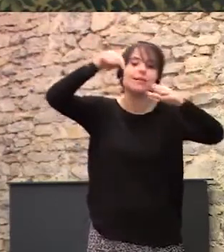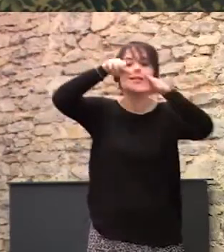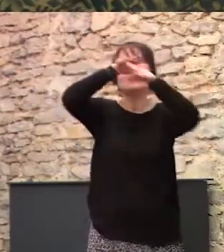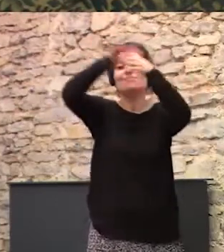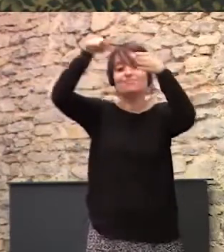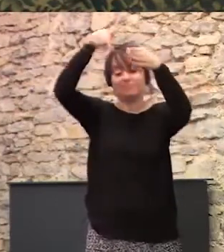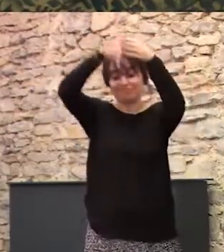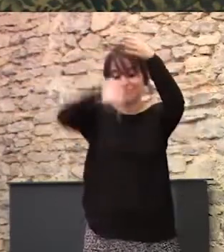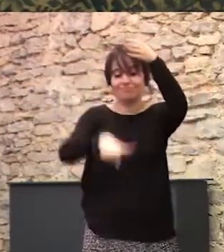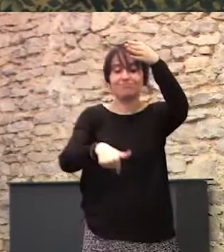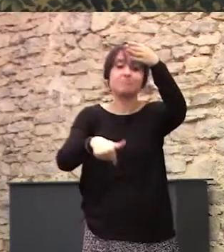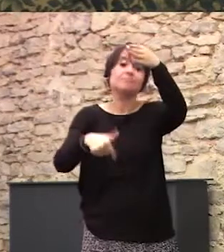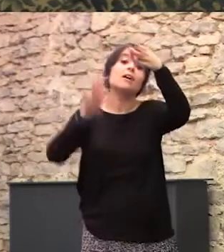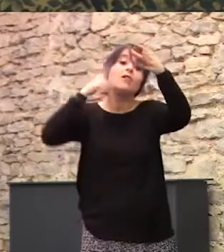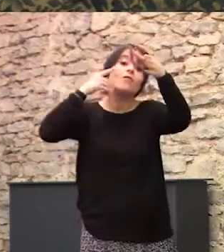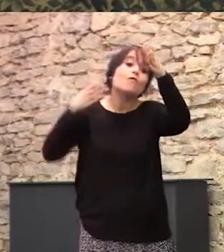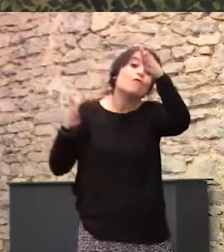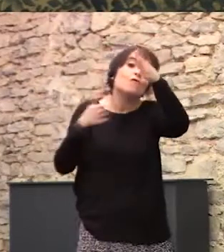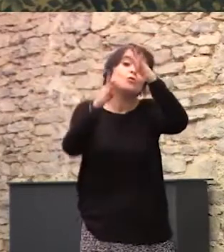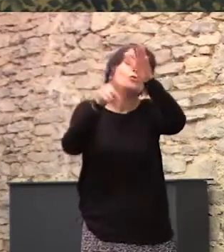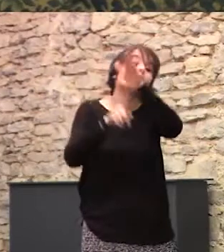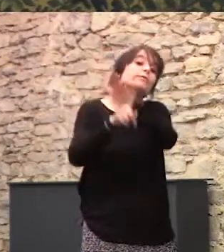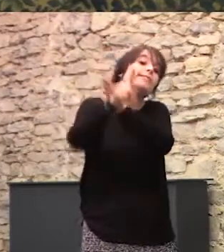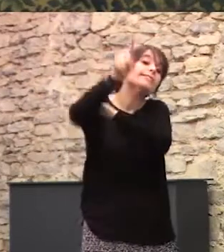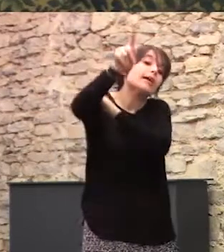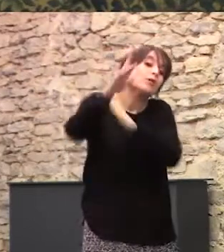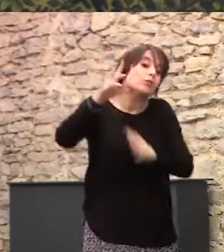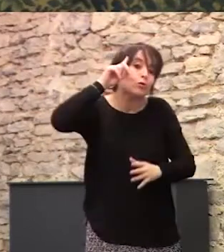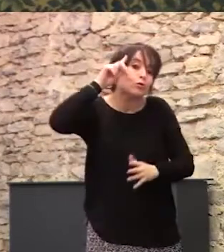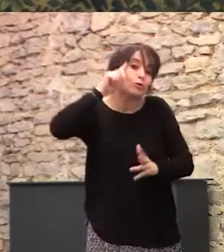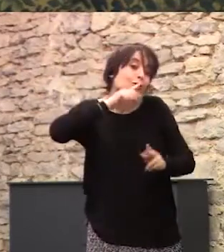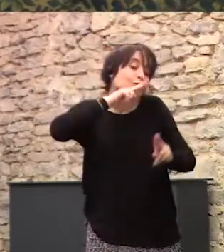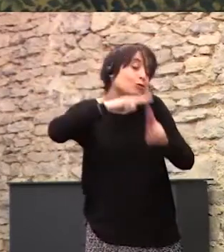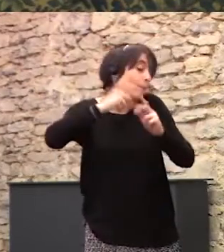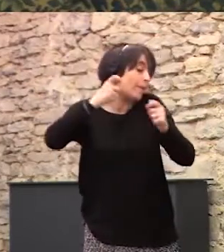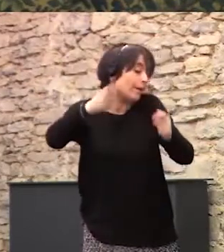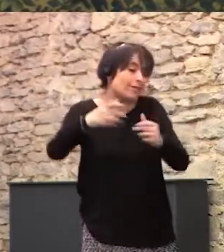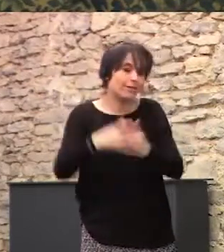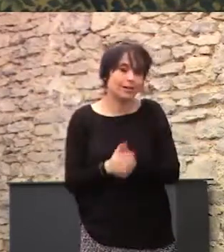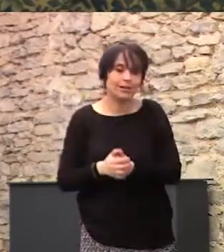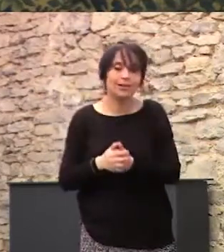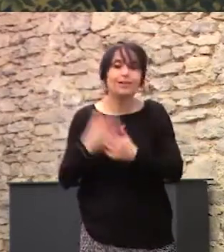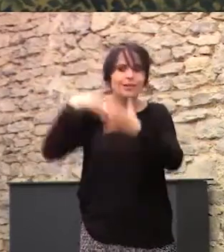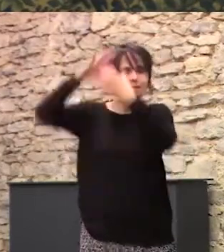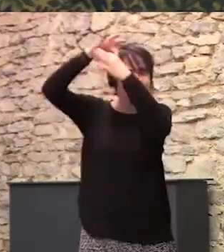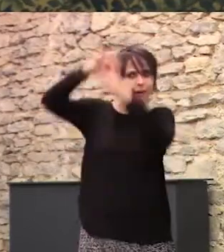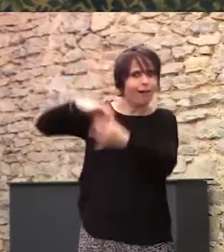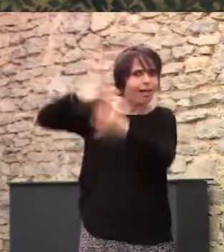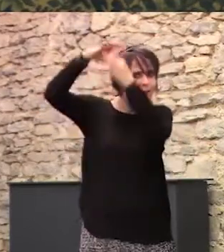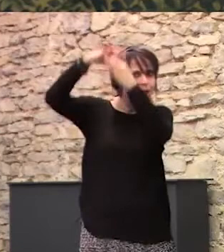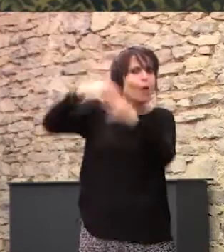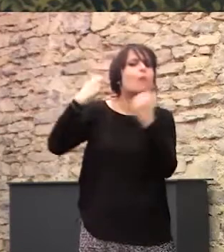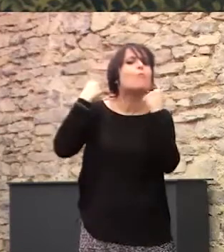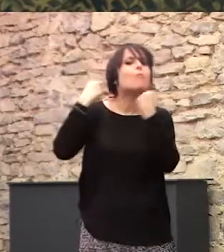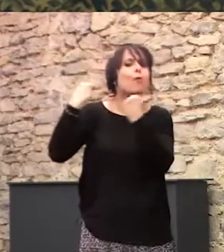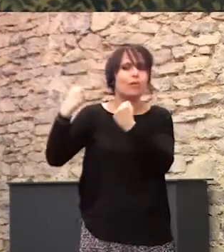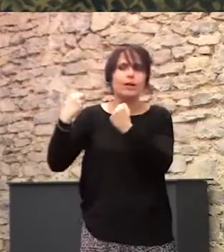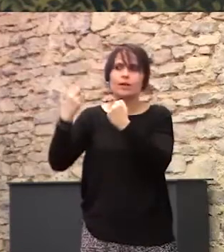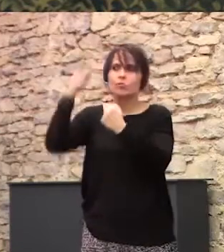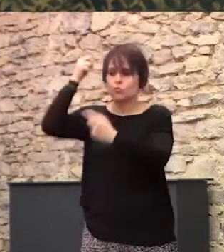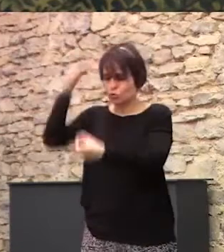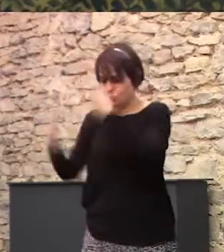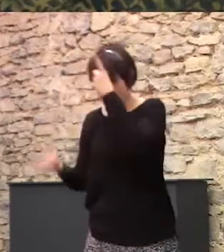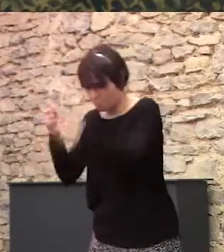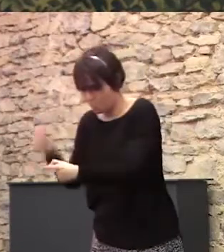llaman en vías de desarrollo o subdesarrollados, o como los llaman, ¿no? Y que hay unas relaciones de poder concreto. Unos mandan a otros, para